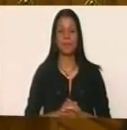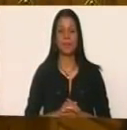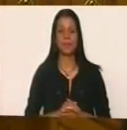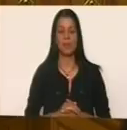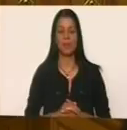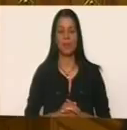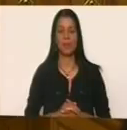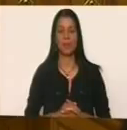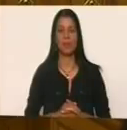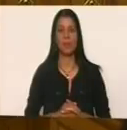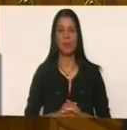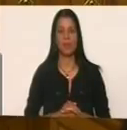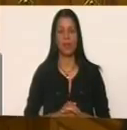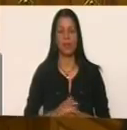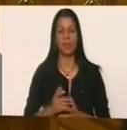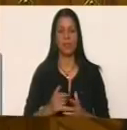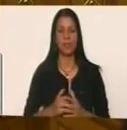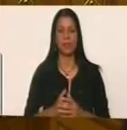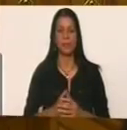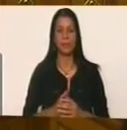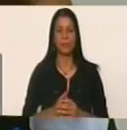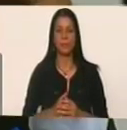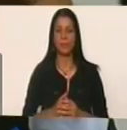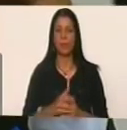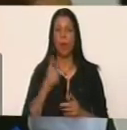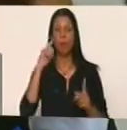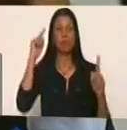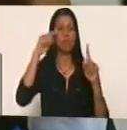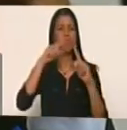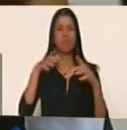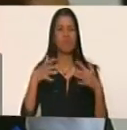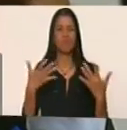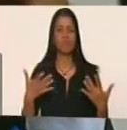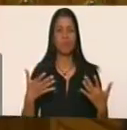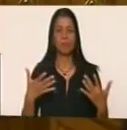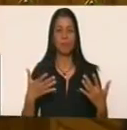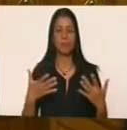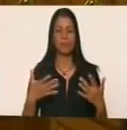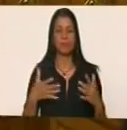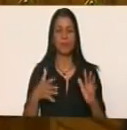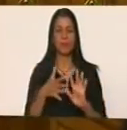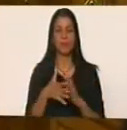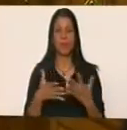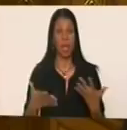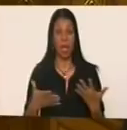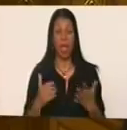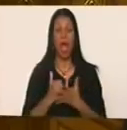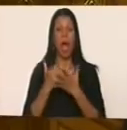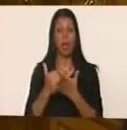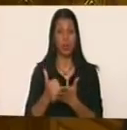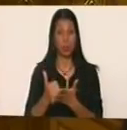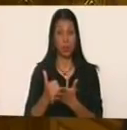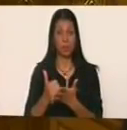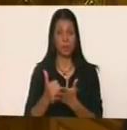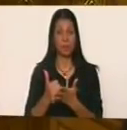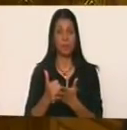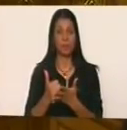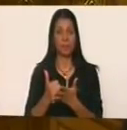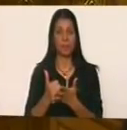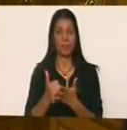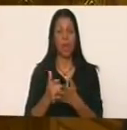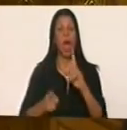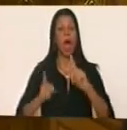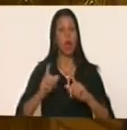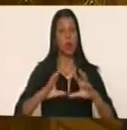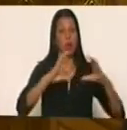de municipios. Entonces, con el objeto de que ayudar a algunos